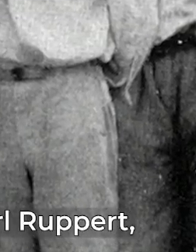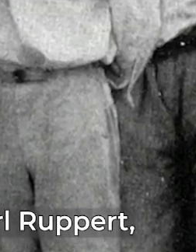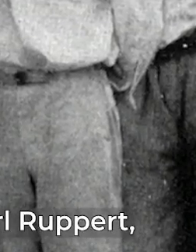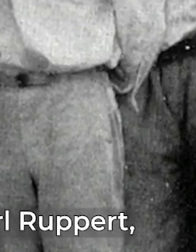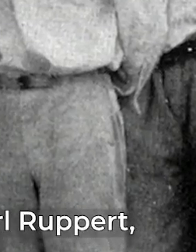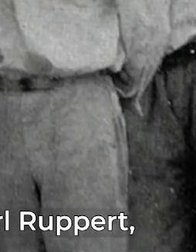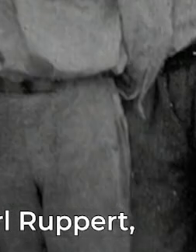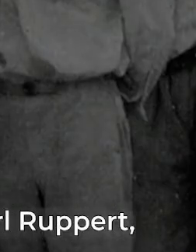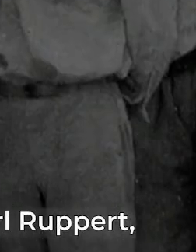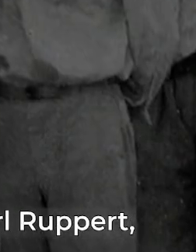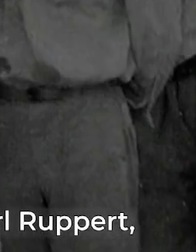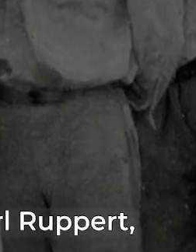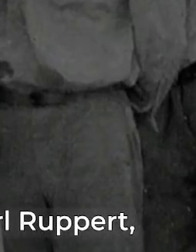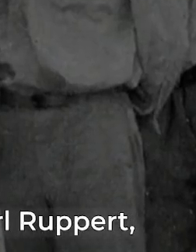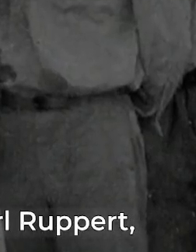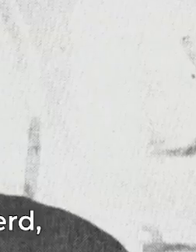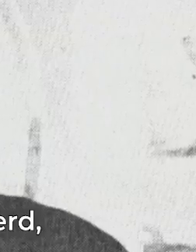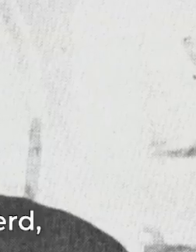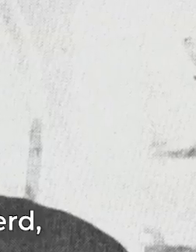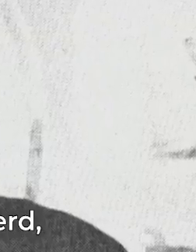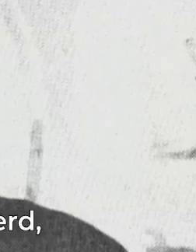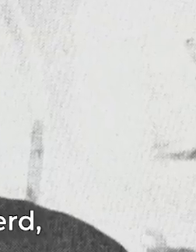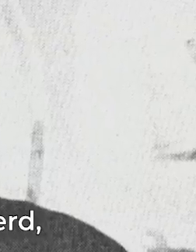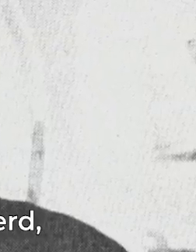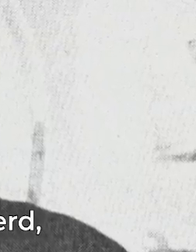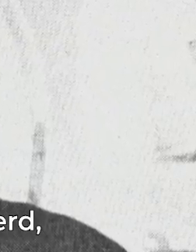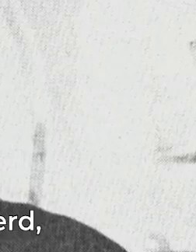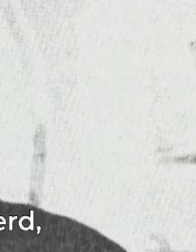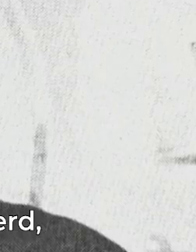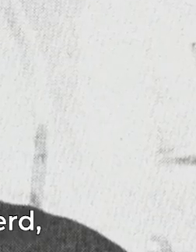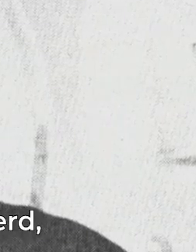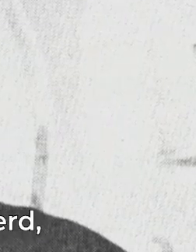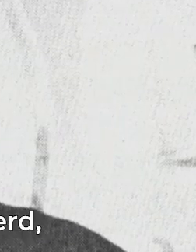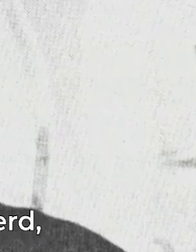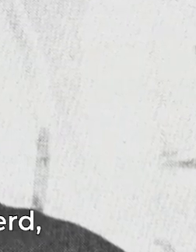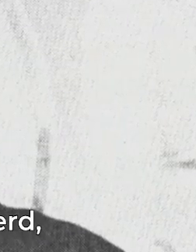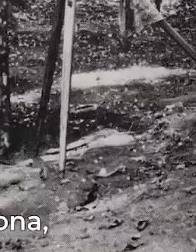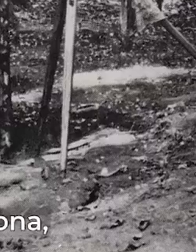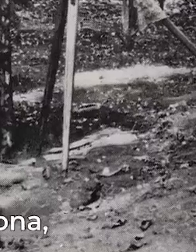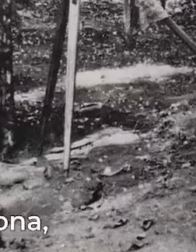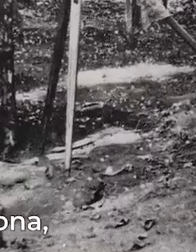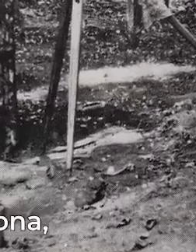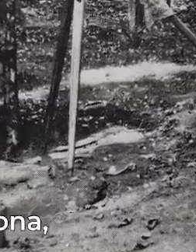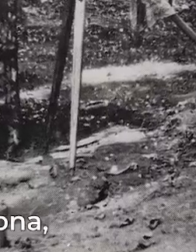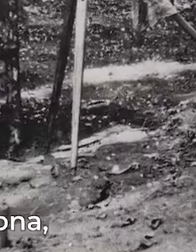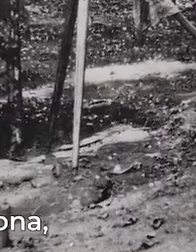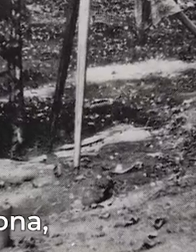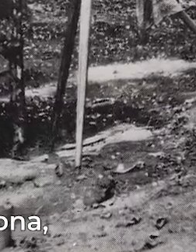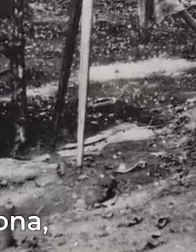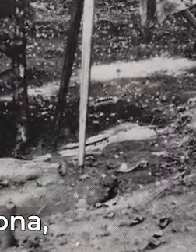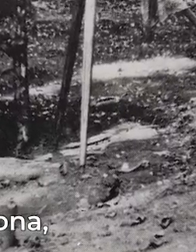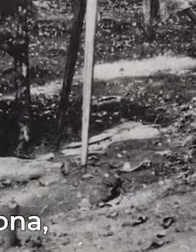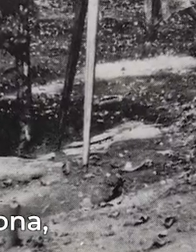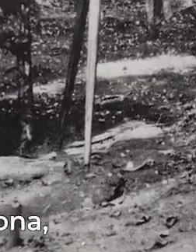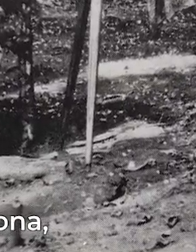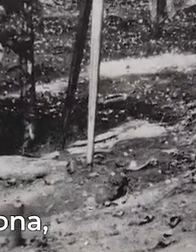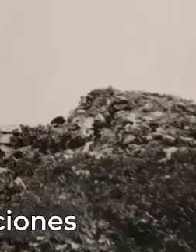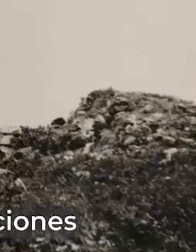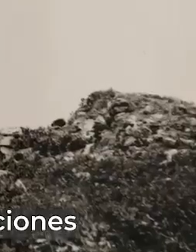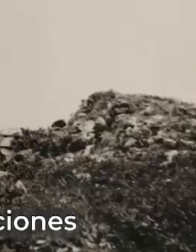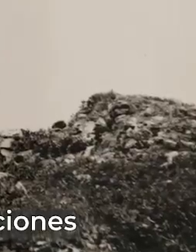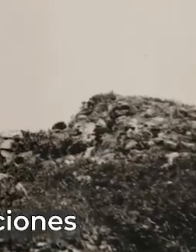investigadores norteamericanos Carl Rupert, John Dennison y más tarde George Brainerd llevaron a cabo estudios pioneros de la